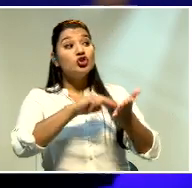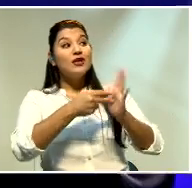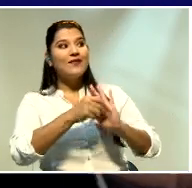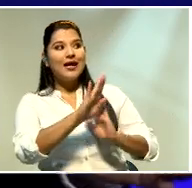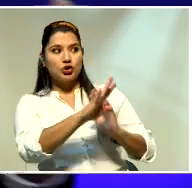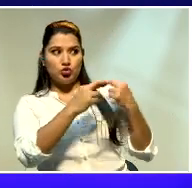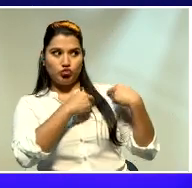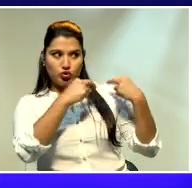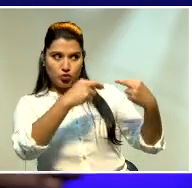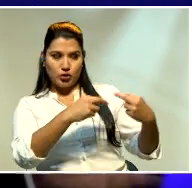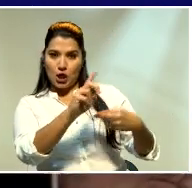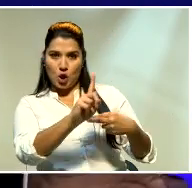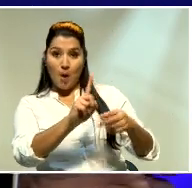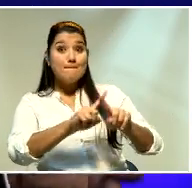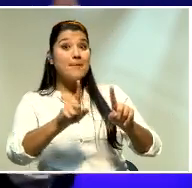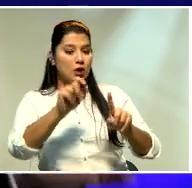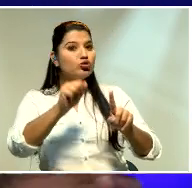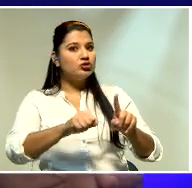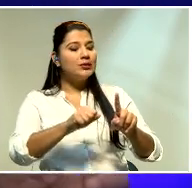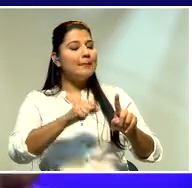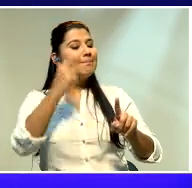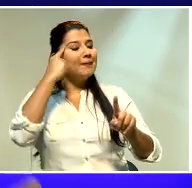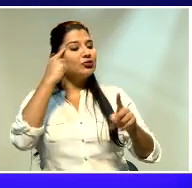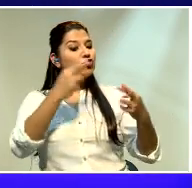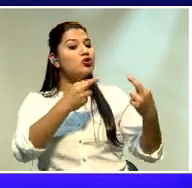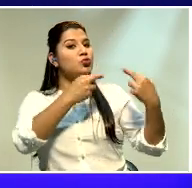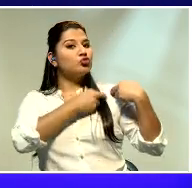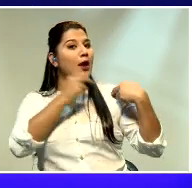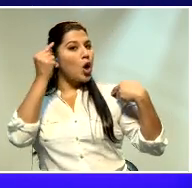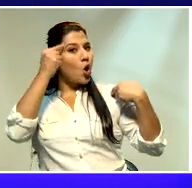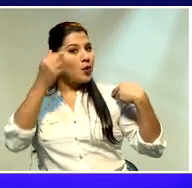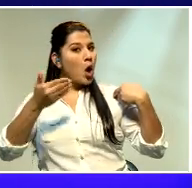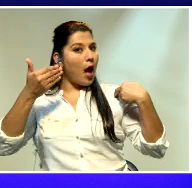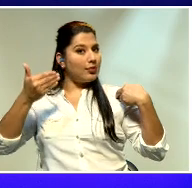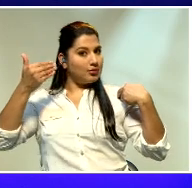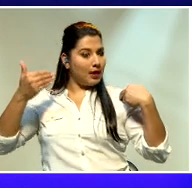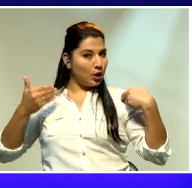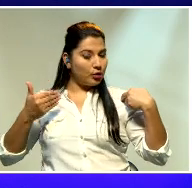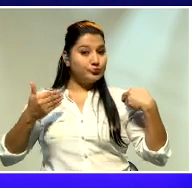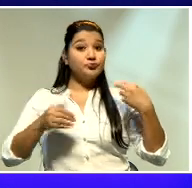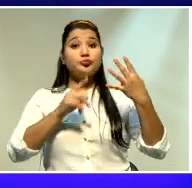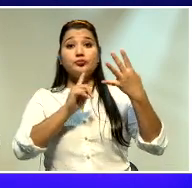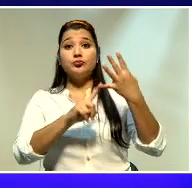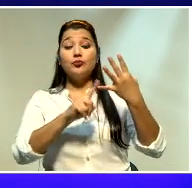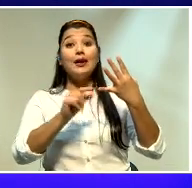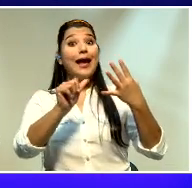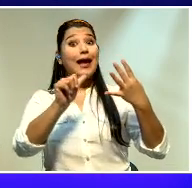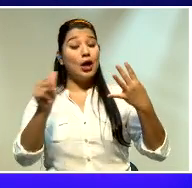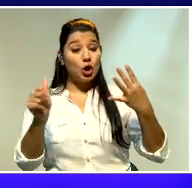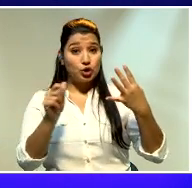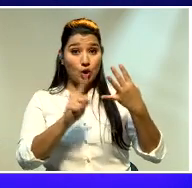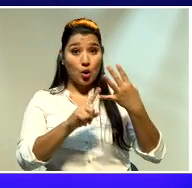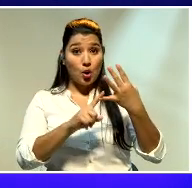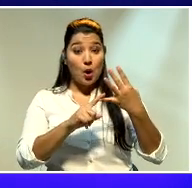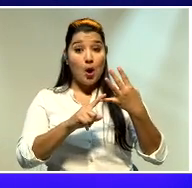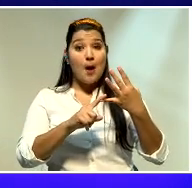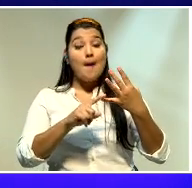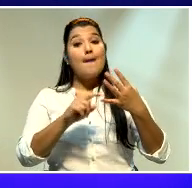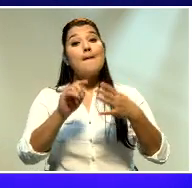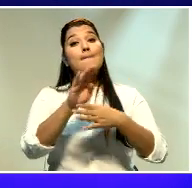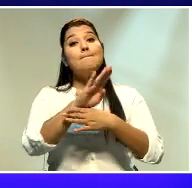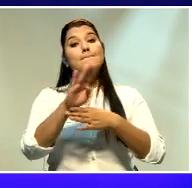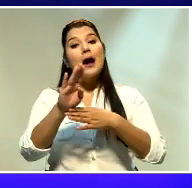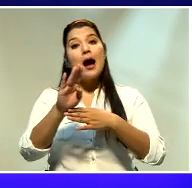usted, pero sí a los gobiernos que tuvieron. Y el otro componente fuerte es Bancrédito, que